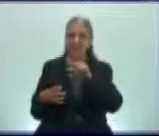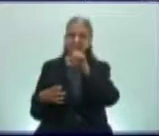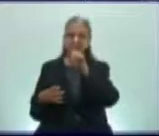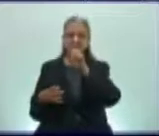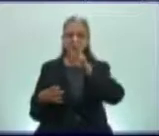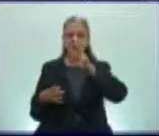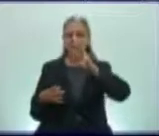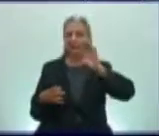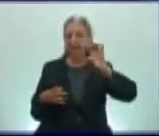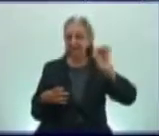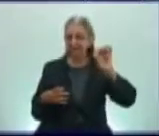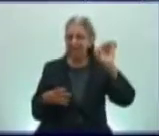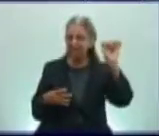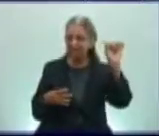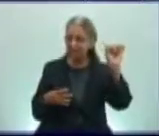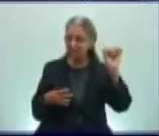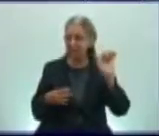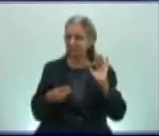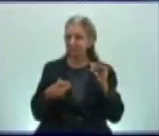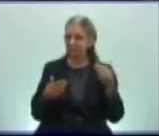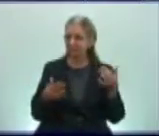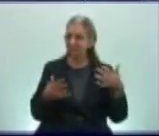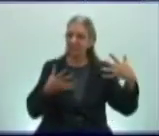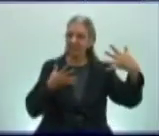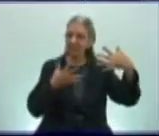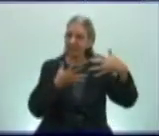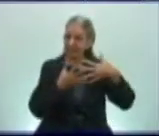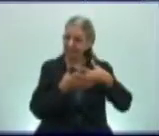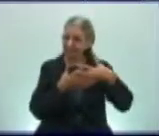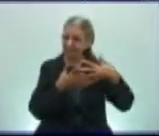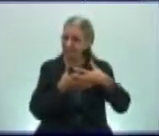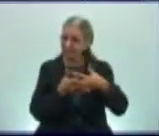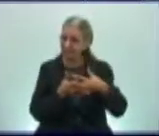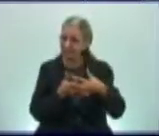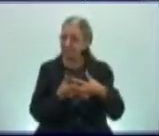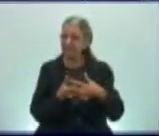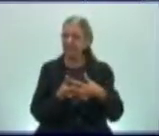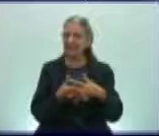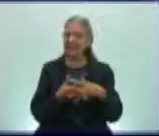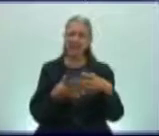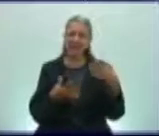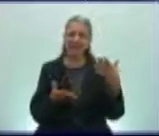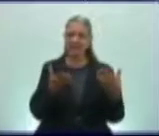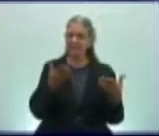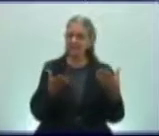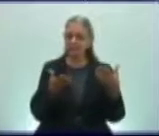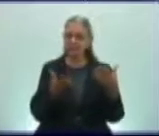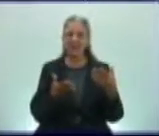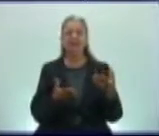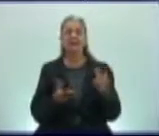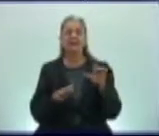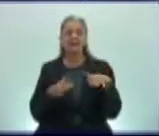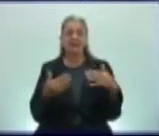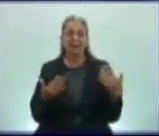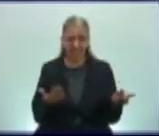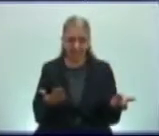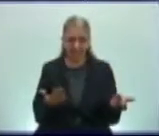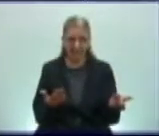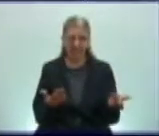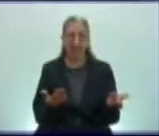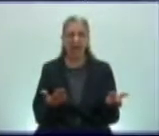130. Entonces debemos establecer una relación entre los valores de los ángulos.